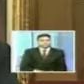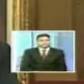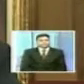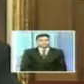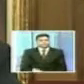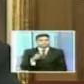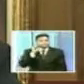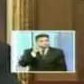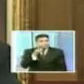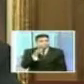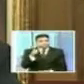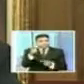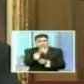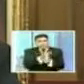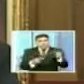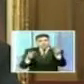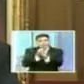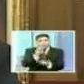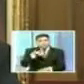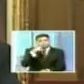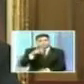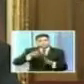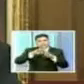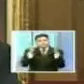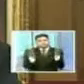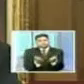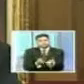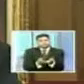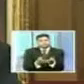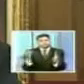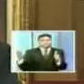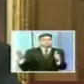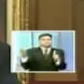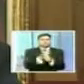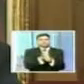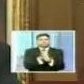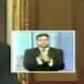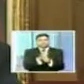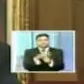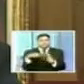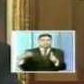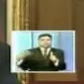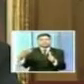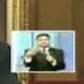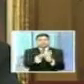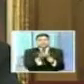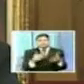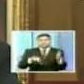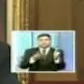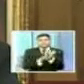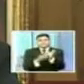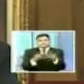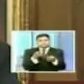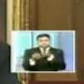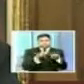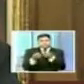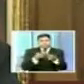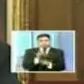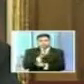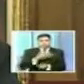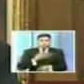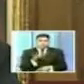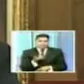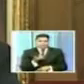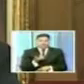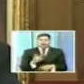Esa es la geopolítica del imperio en el mundo. Conquistar, reconquistar, y donde no puede dominar, propiciar